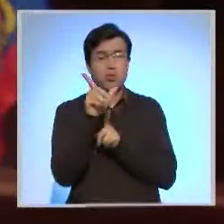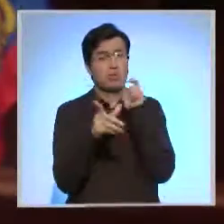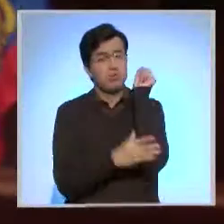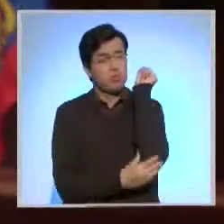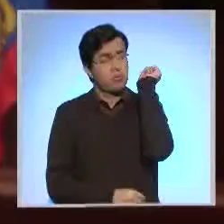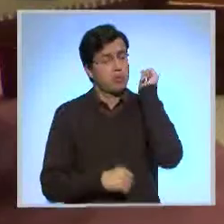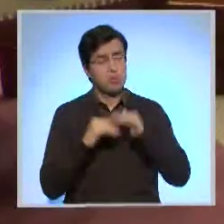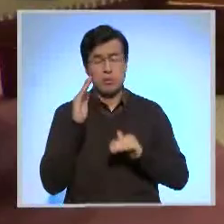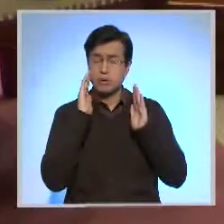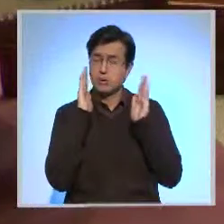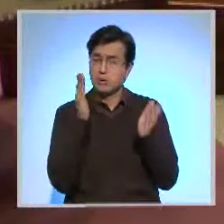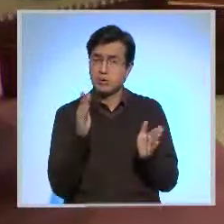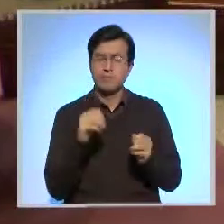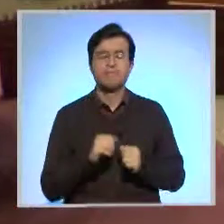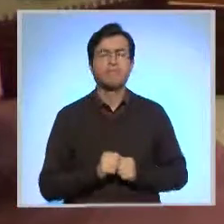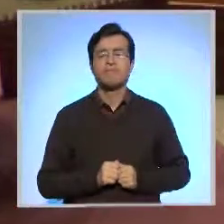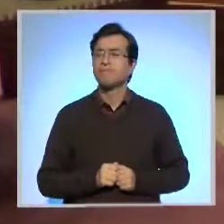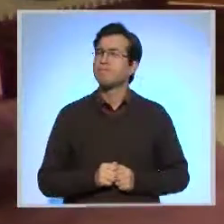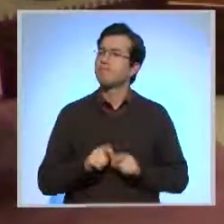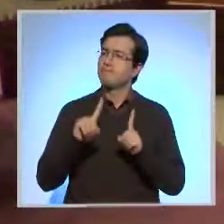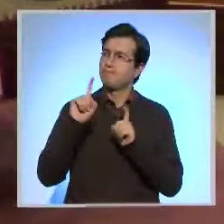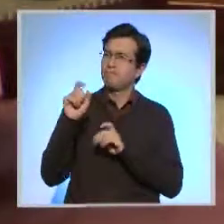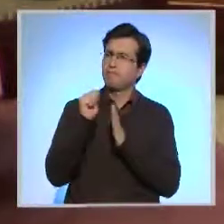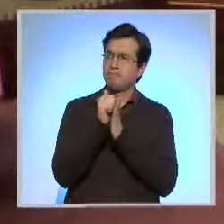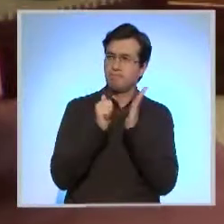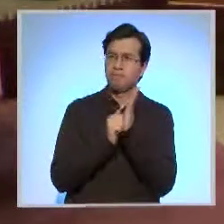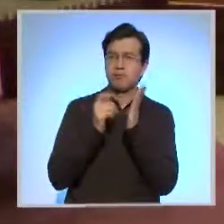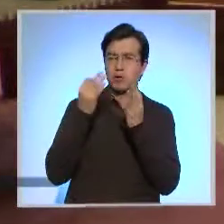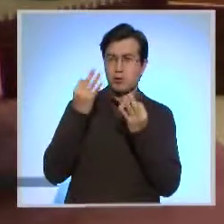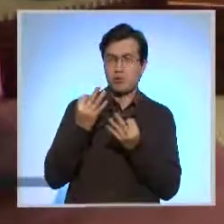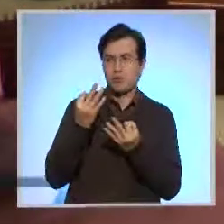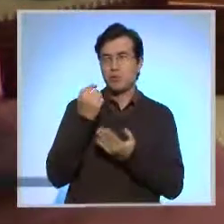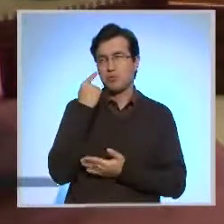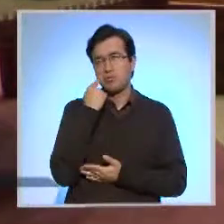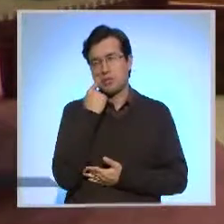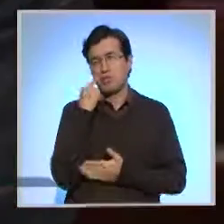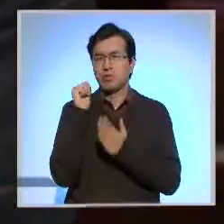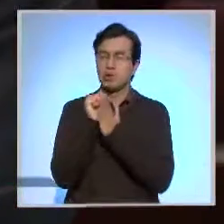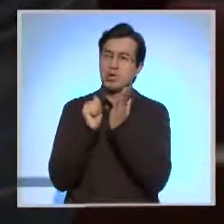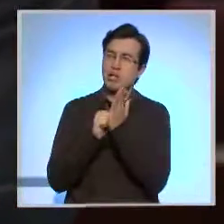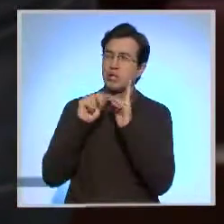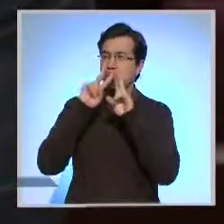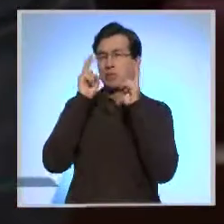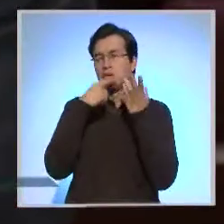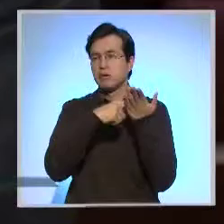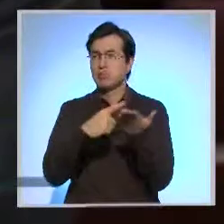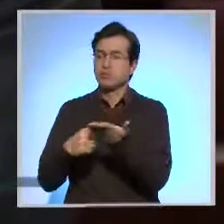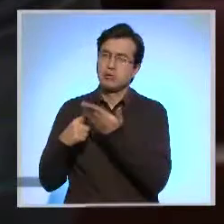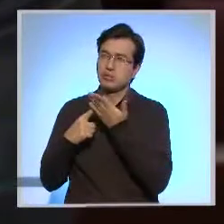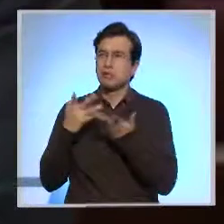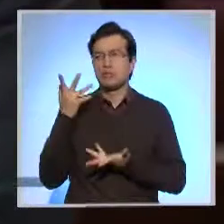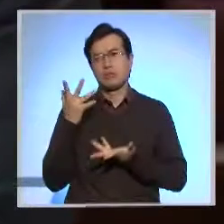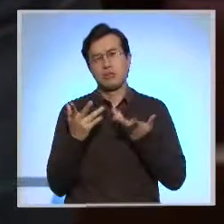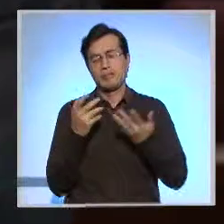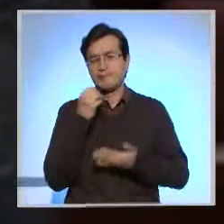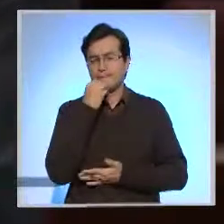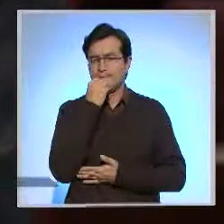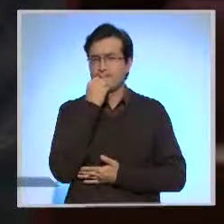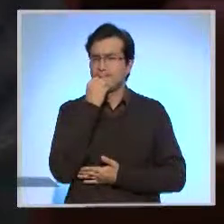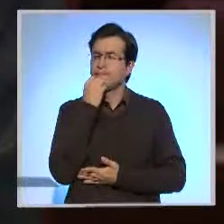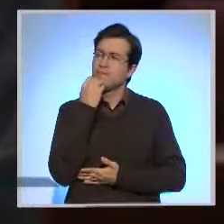justamente dentro de la agenda pudimos digamos tener acceso un poquito a los términos que se debatieron uno puede de alguna manera